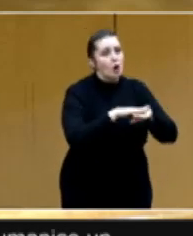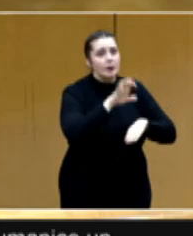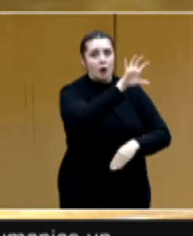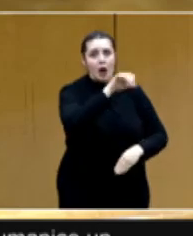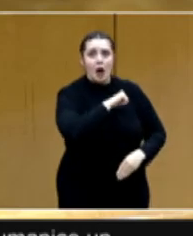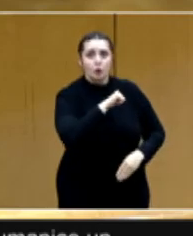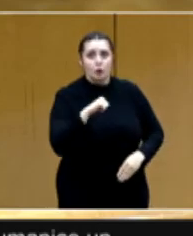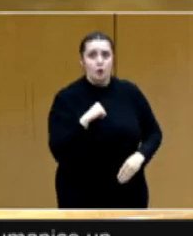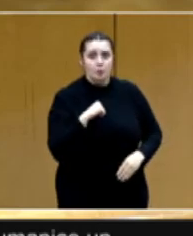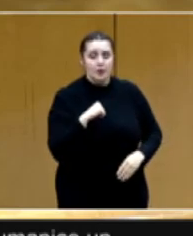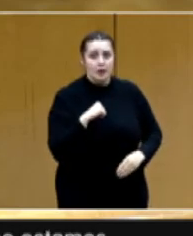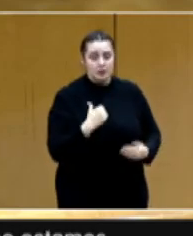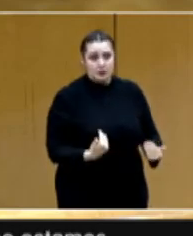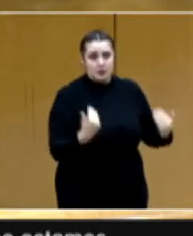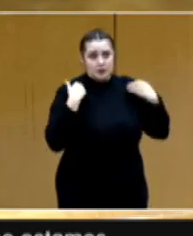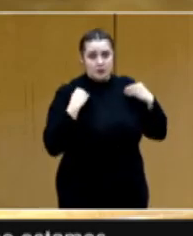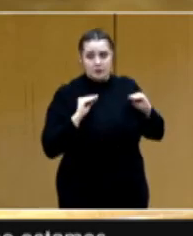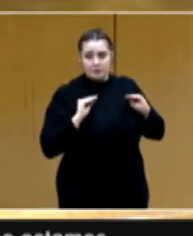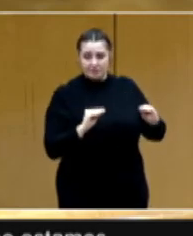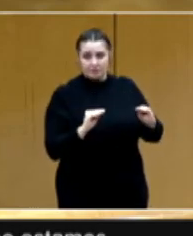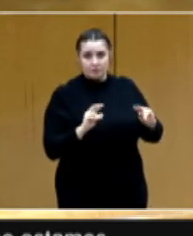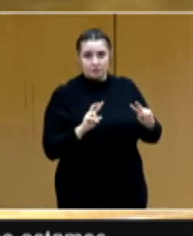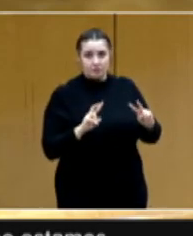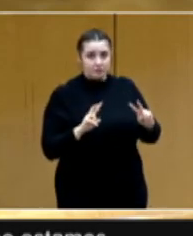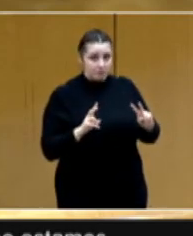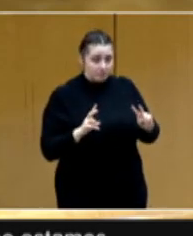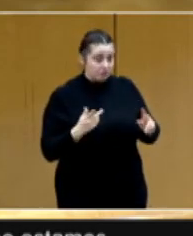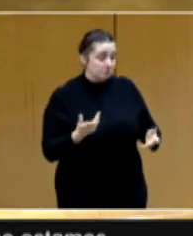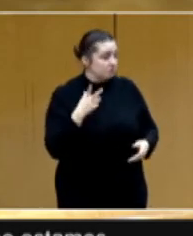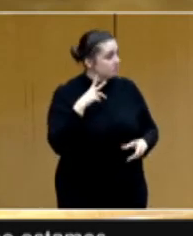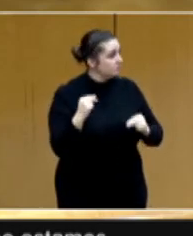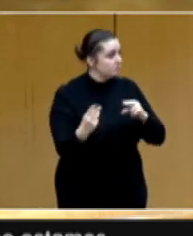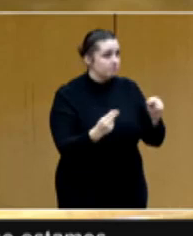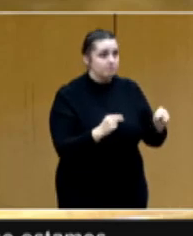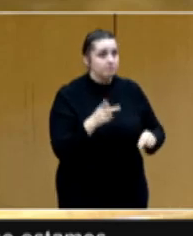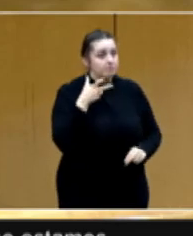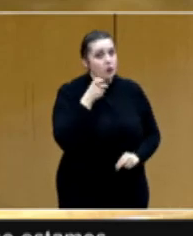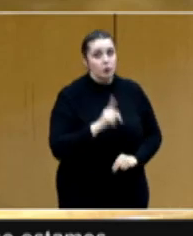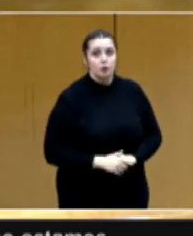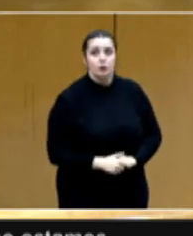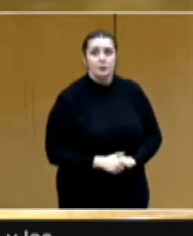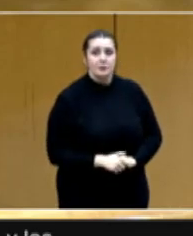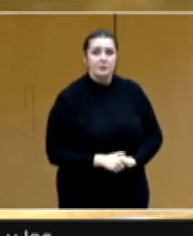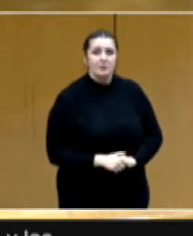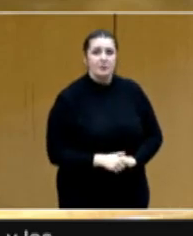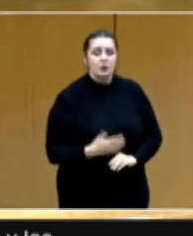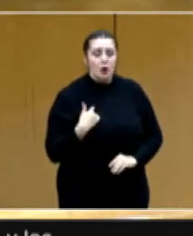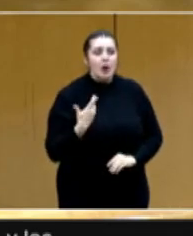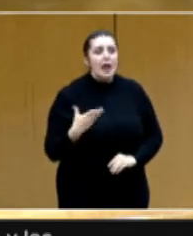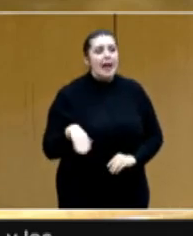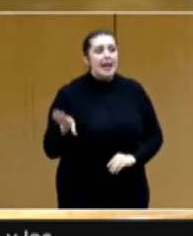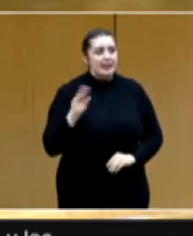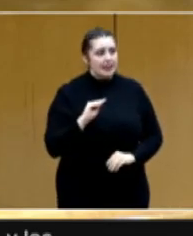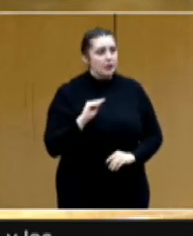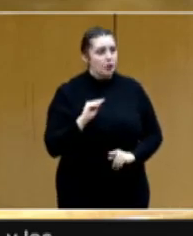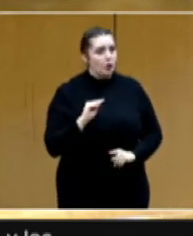con competencias en la materia Yo entiendo también las dificultades que hay los momentos que